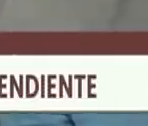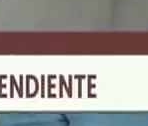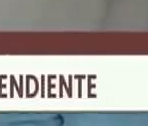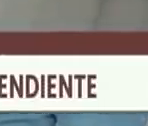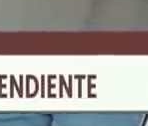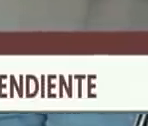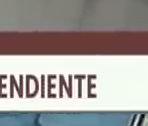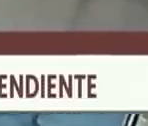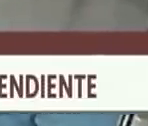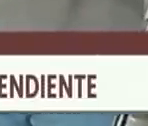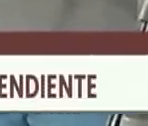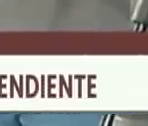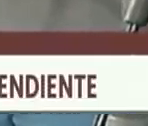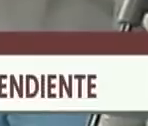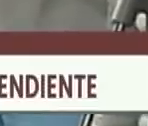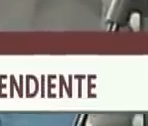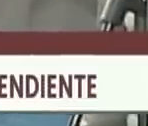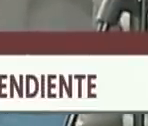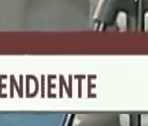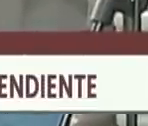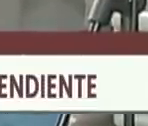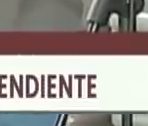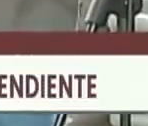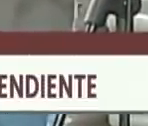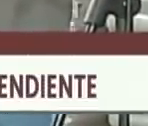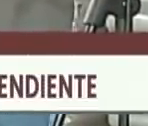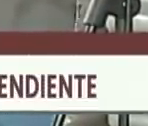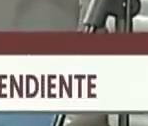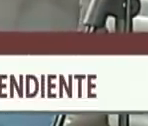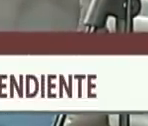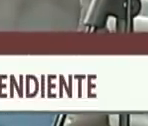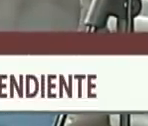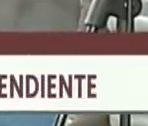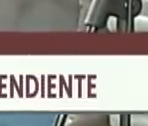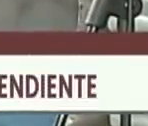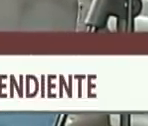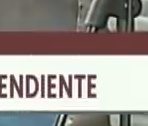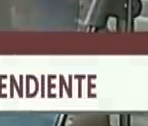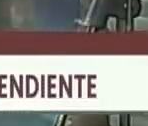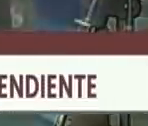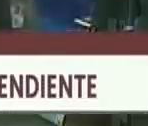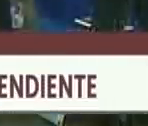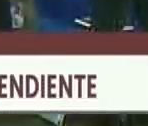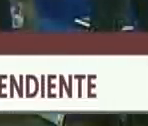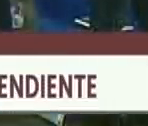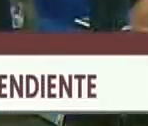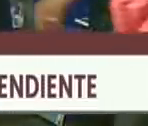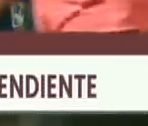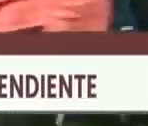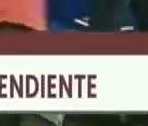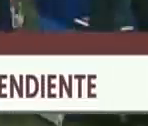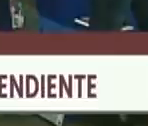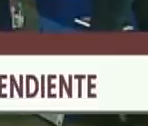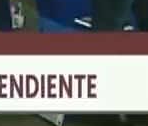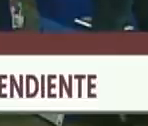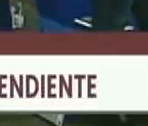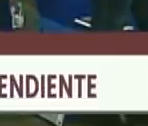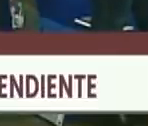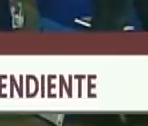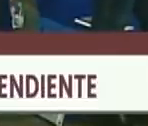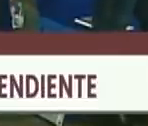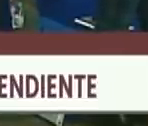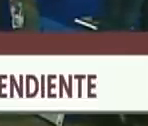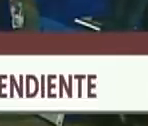camaleones. La cultura popular tiene amigos a montones, pero en ellos se colean los zorros